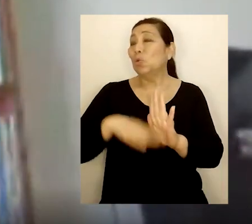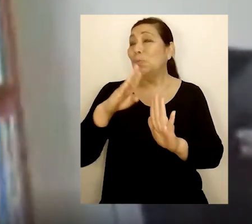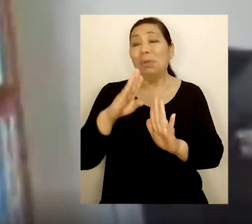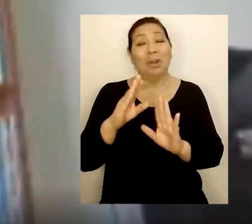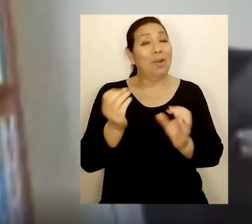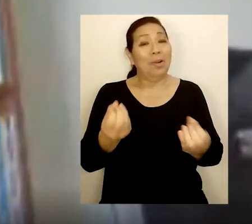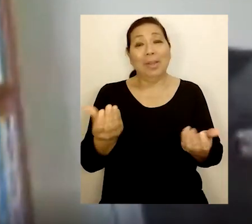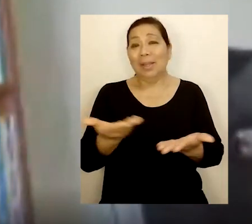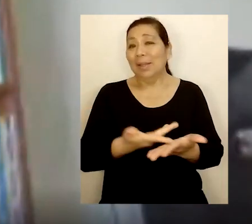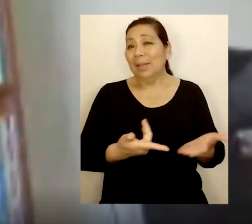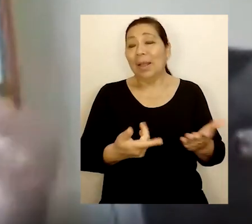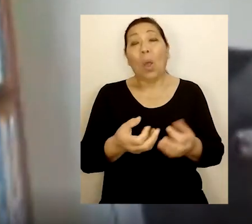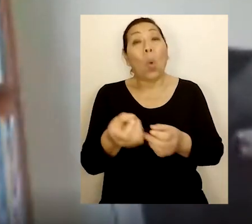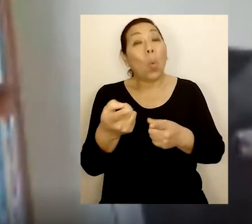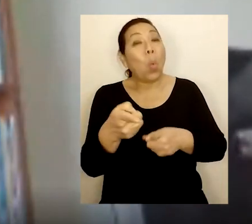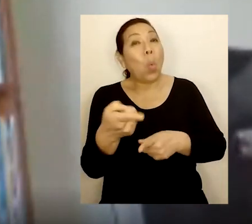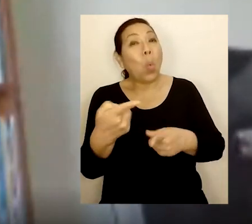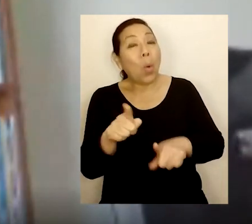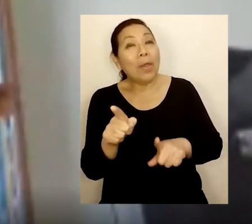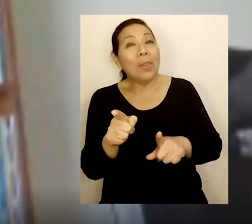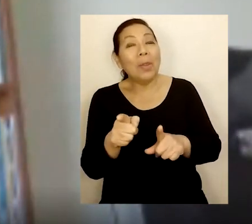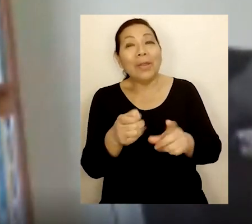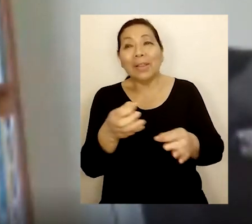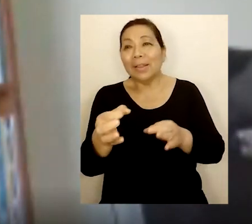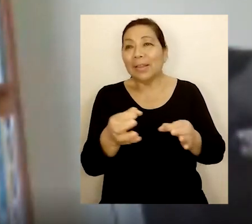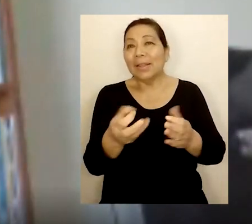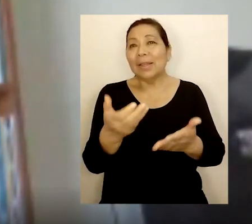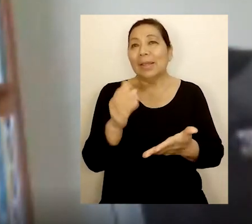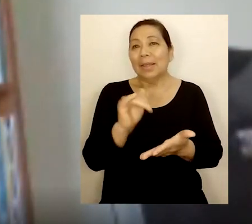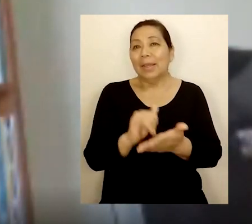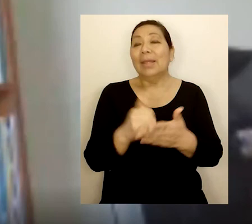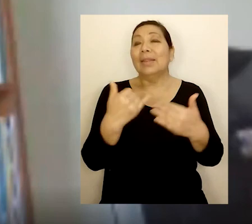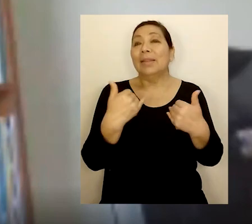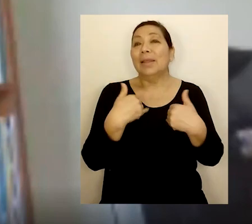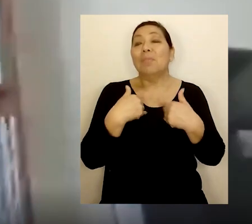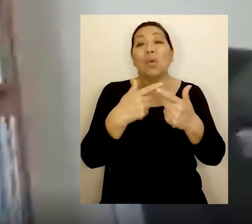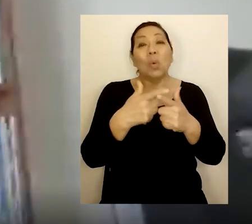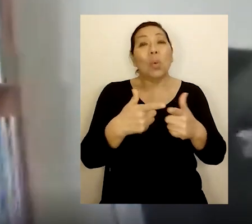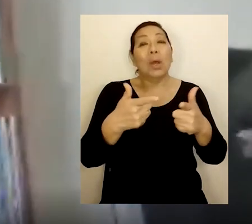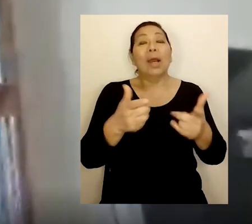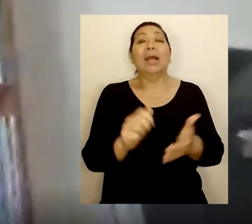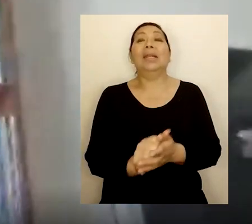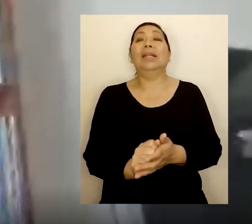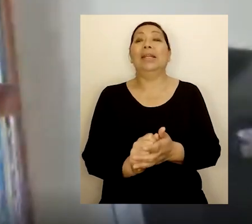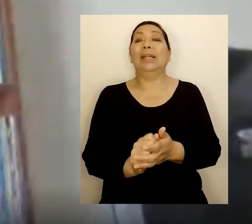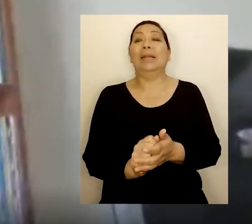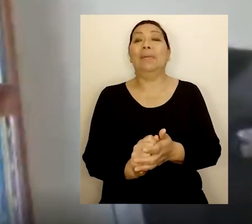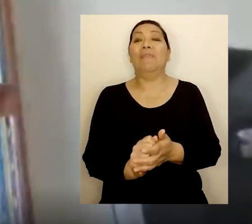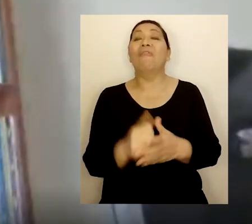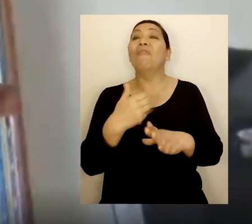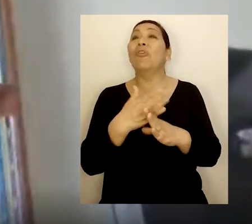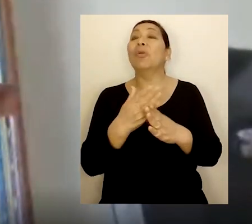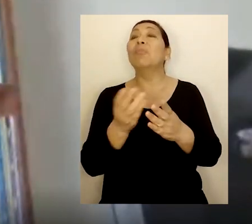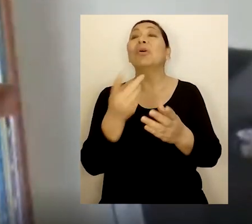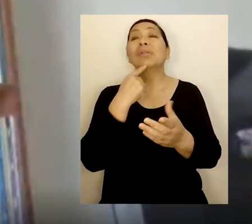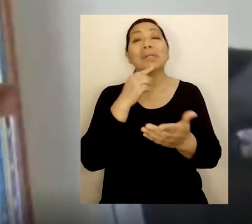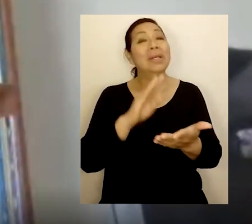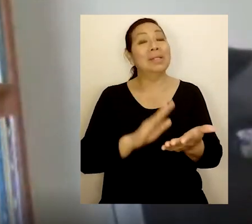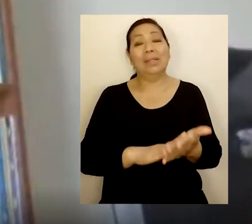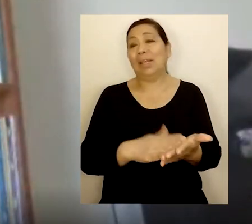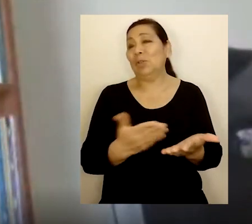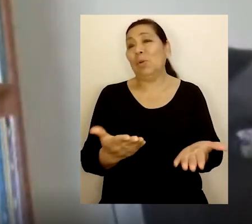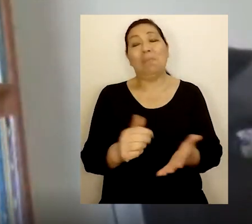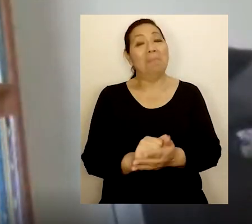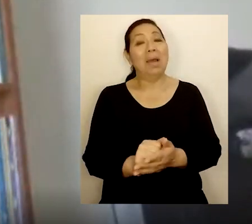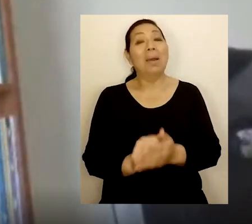habría considerado al momento de determinar la pena las circunstancias de tiempo, lugar, modo en que se ha cometido el